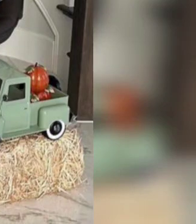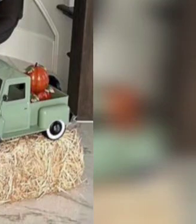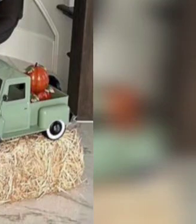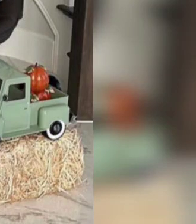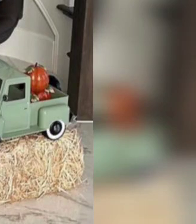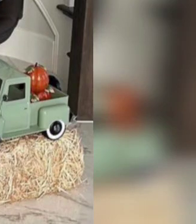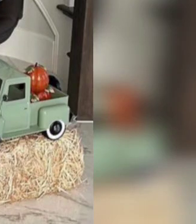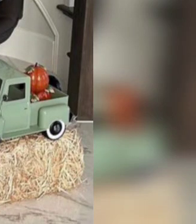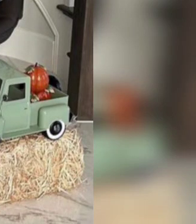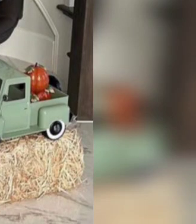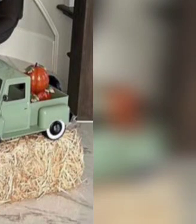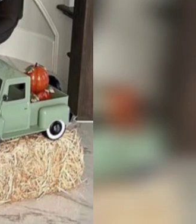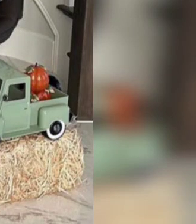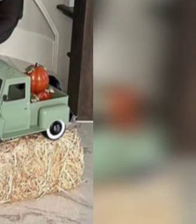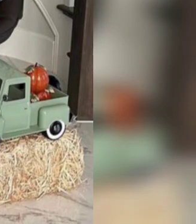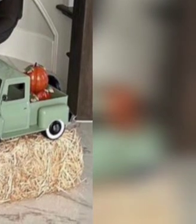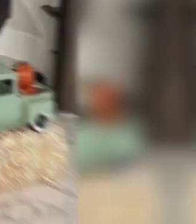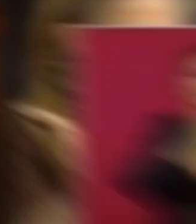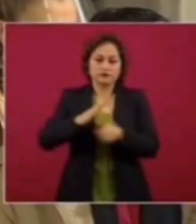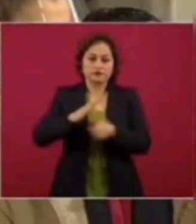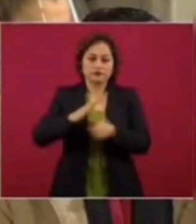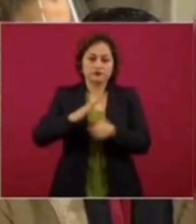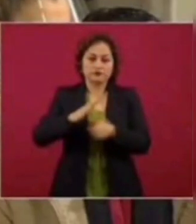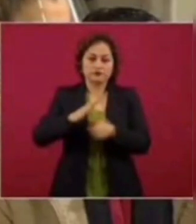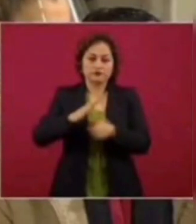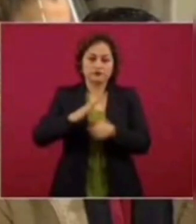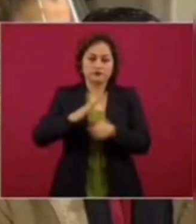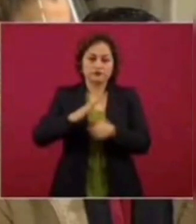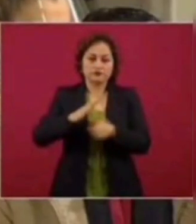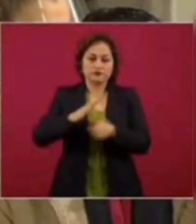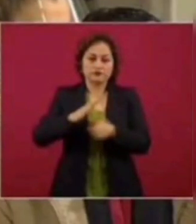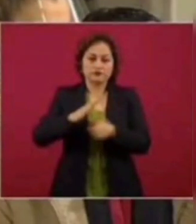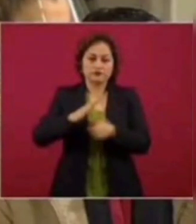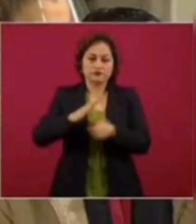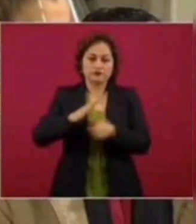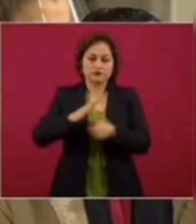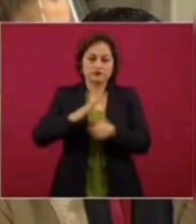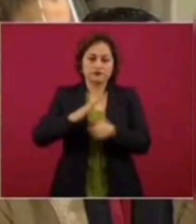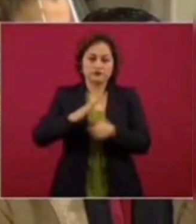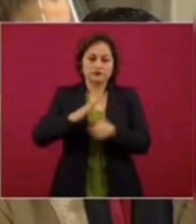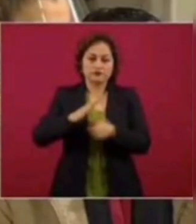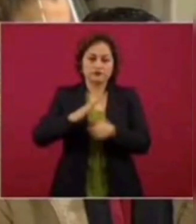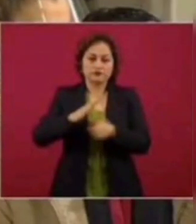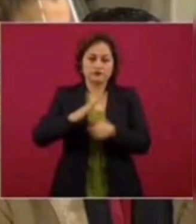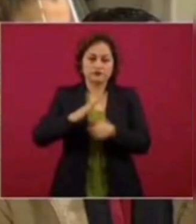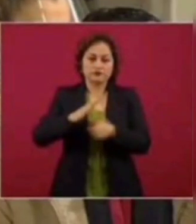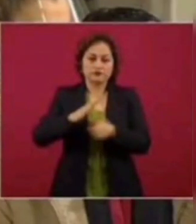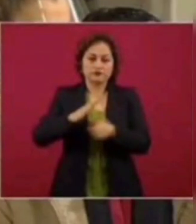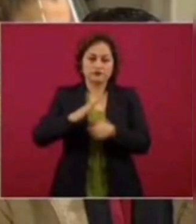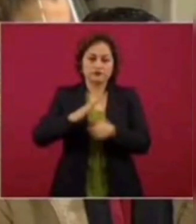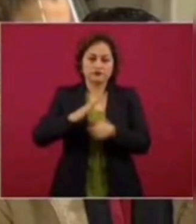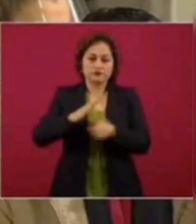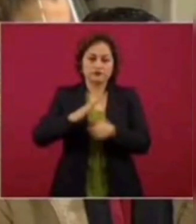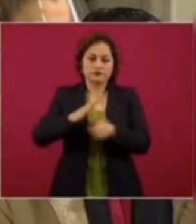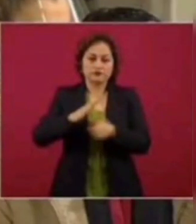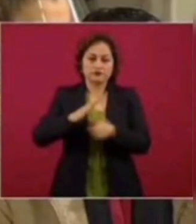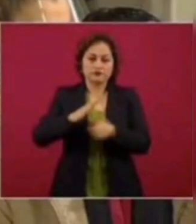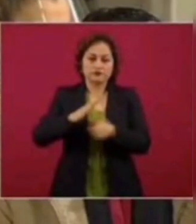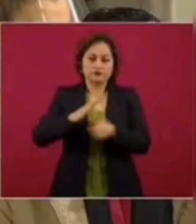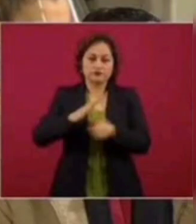adelantada que el propio López Obrador ha propiciado Y aunque dice que no se mete se mete todos los días y deja huellas de cómo está